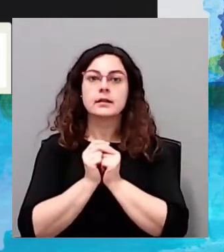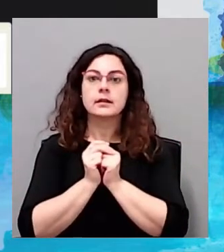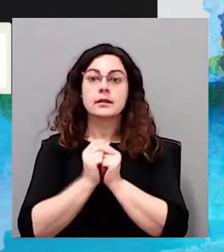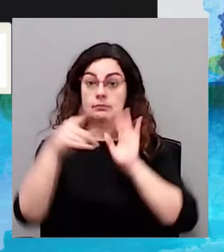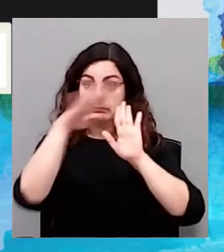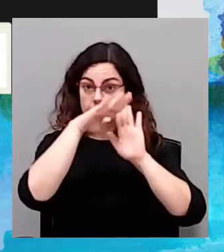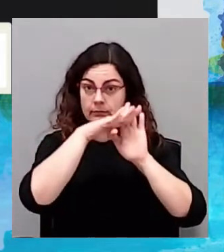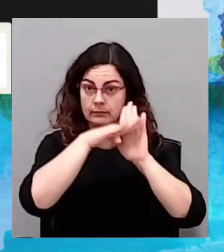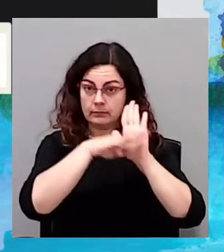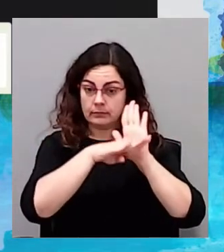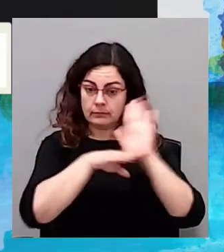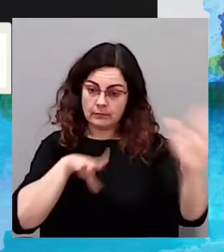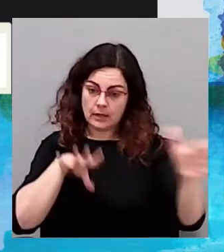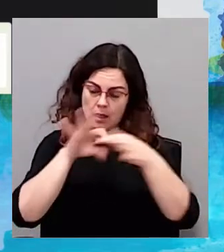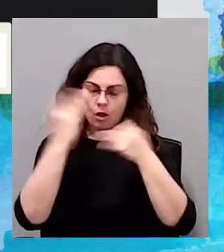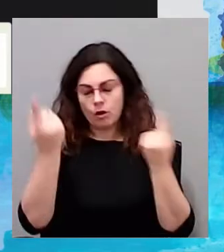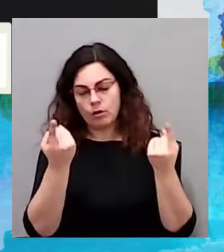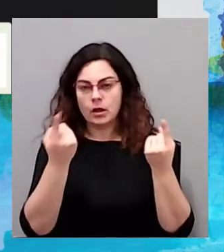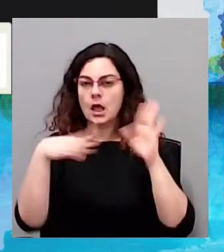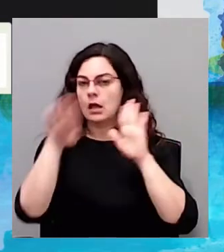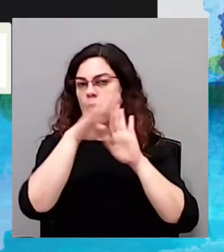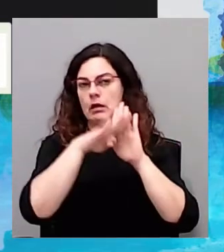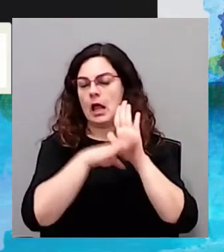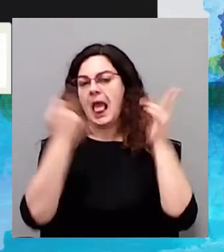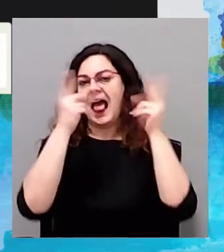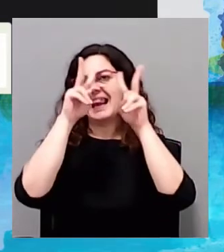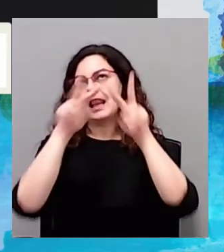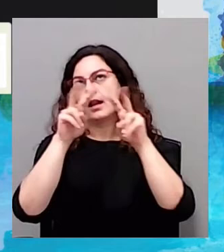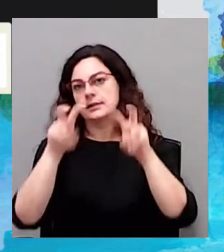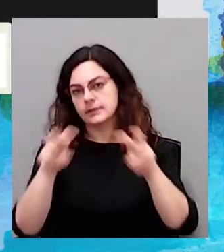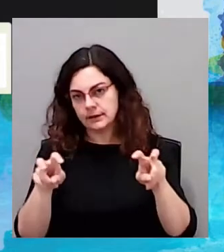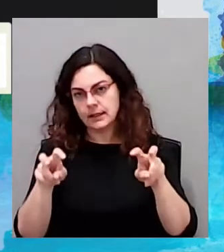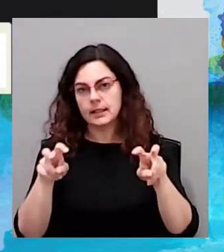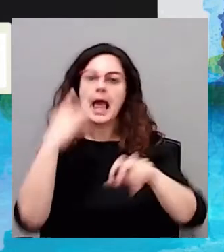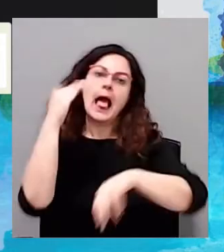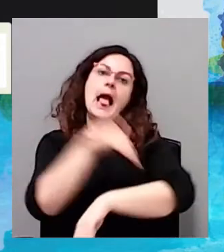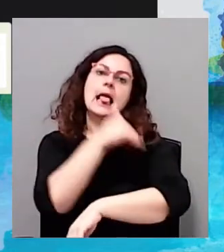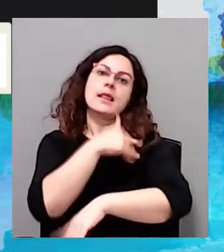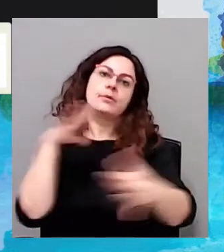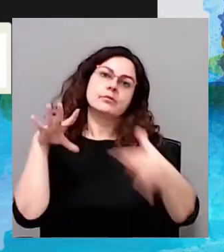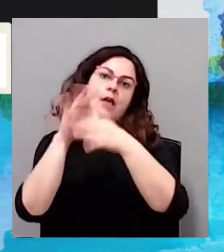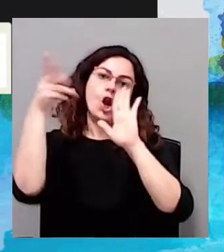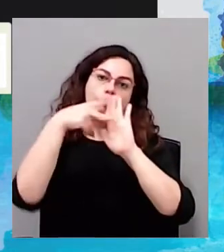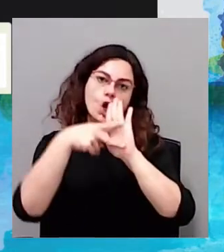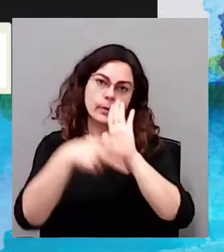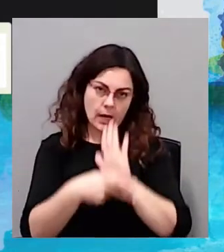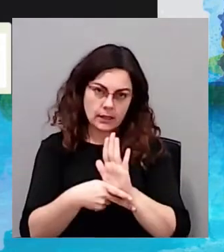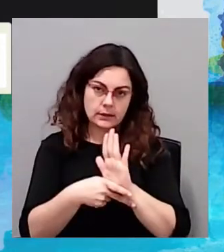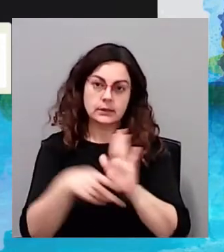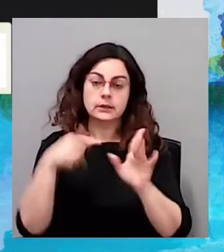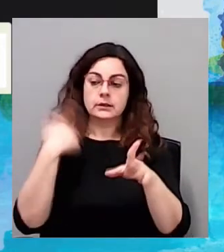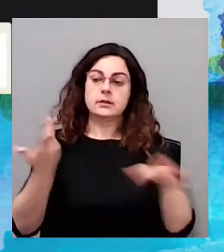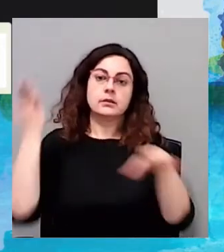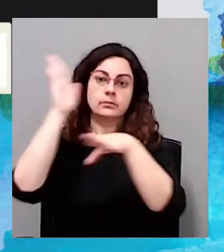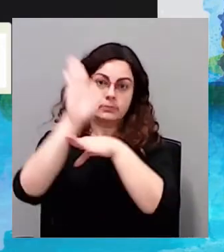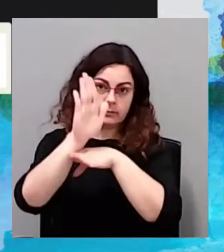basándonos bueno, en todas las directrices, en el análisis académico de las directrices, tanto una propuesta para crear visitas